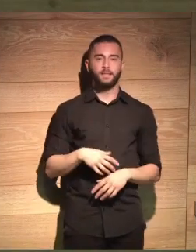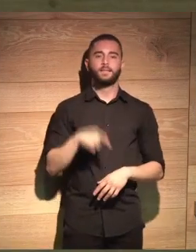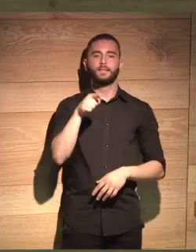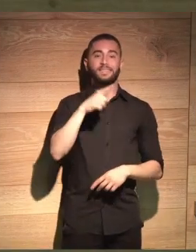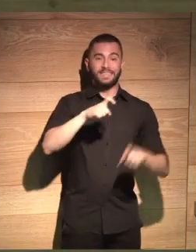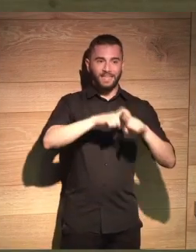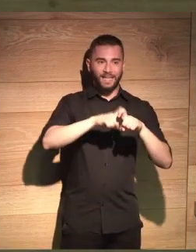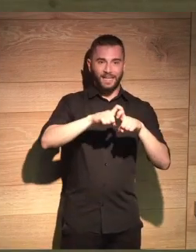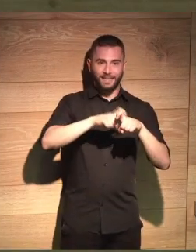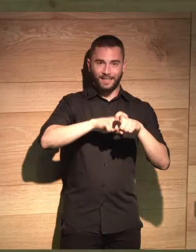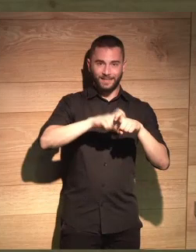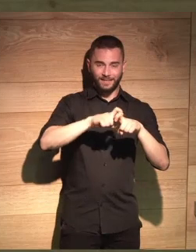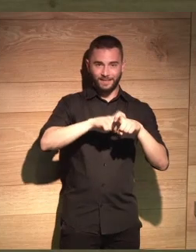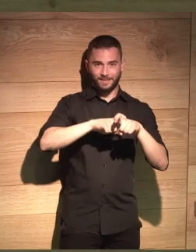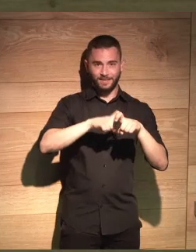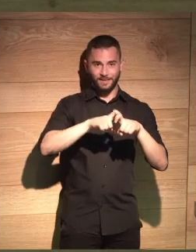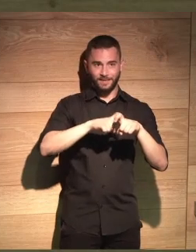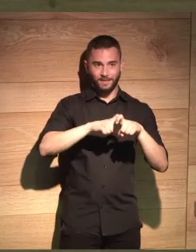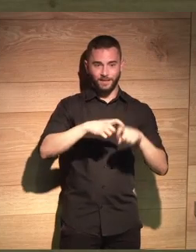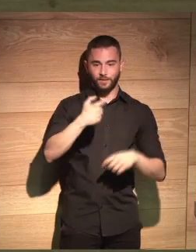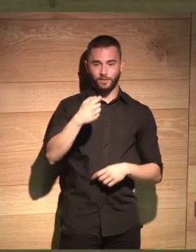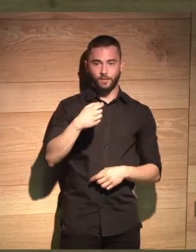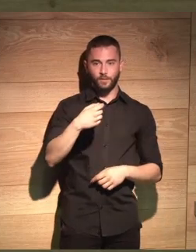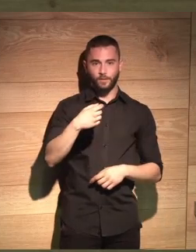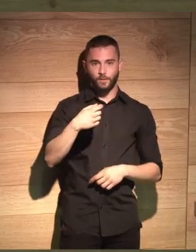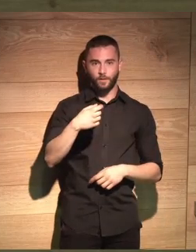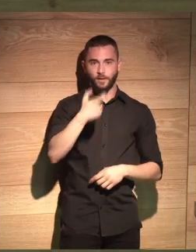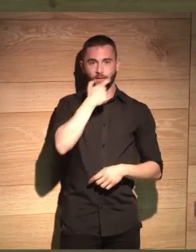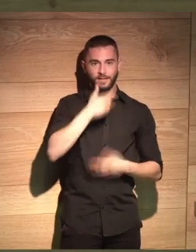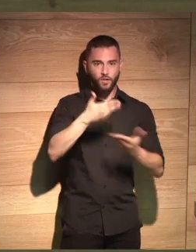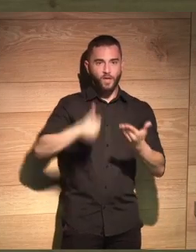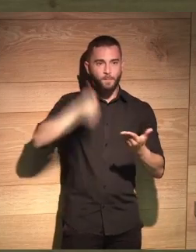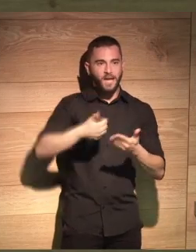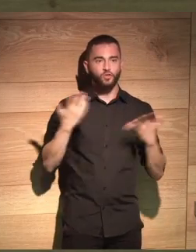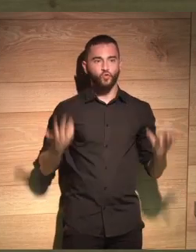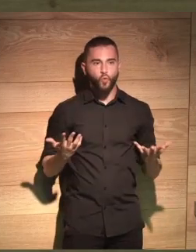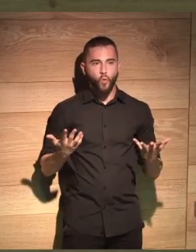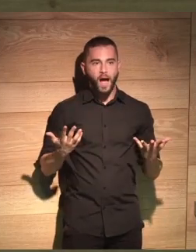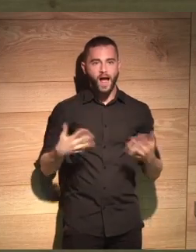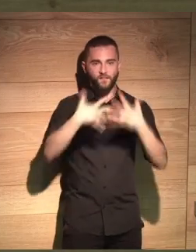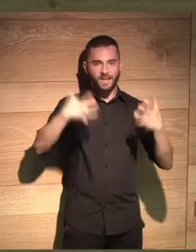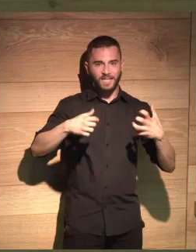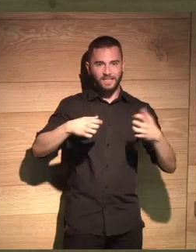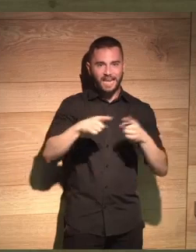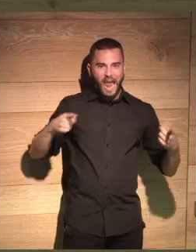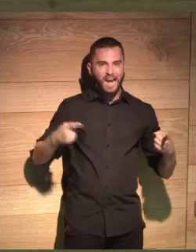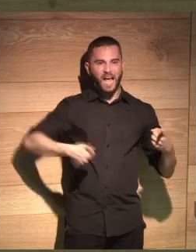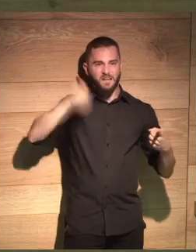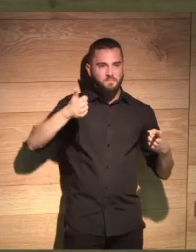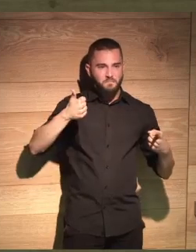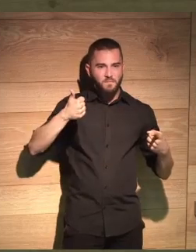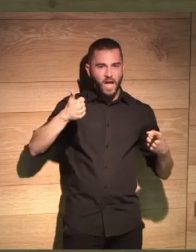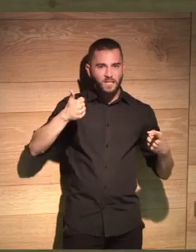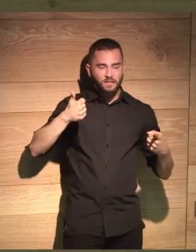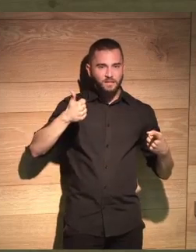estilo te fuerza la lengua inglesa? ¿Te fuerza más hacia la tercera persona, hacia el diálogo? ¿Te fuerza hacia un estilo de frases largas? ¿Qué te corta y qué te inspira de la lengua